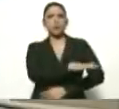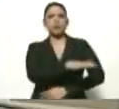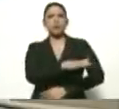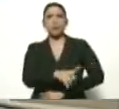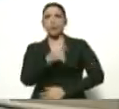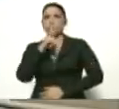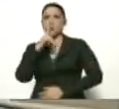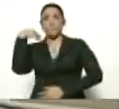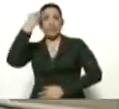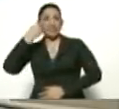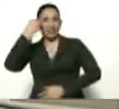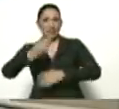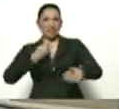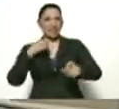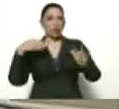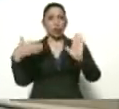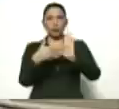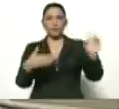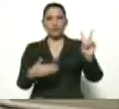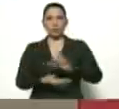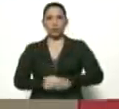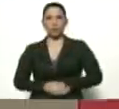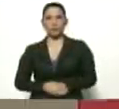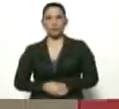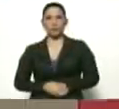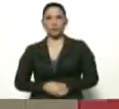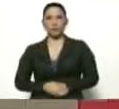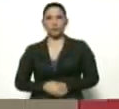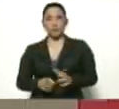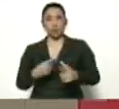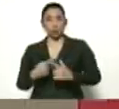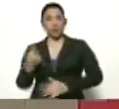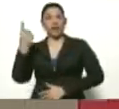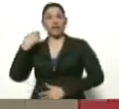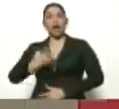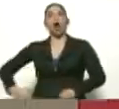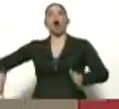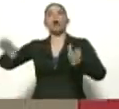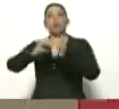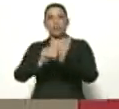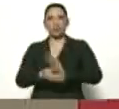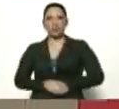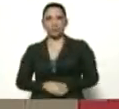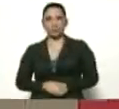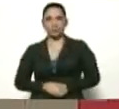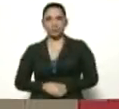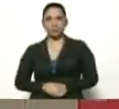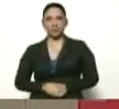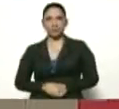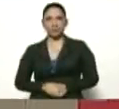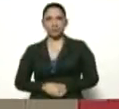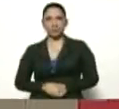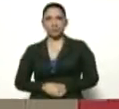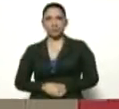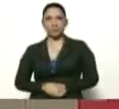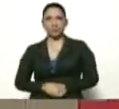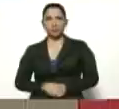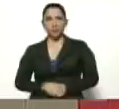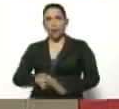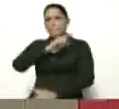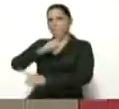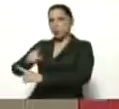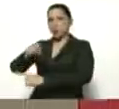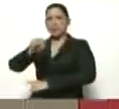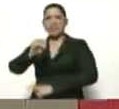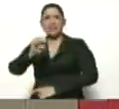que pensaban cometer por cierto ayer otra vez volvieron a renunciar hacia los bergareses cuerdas que ese